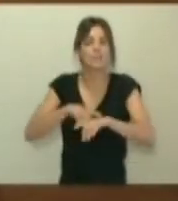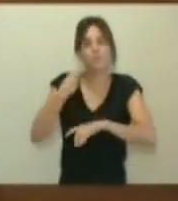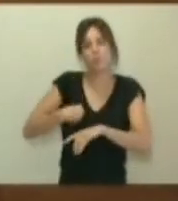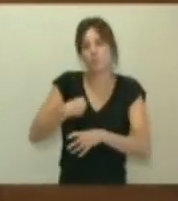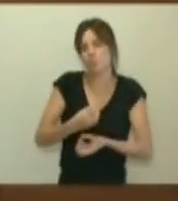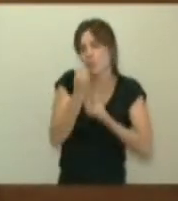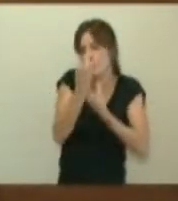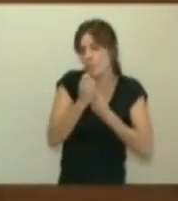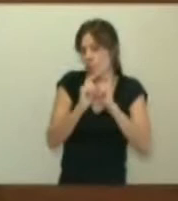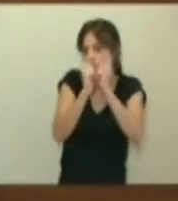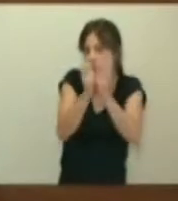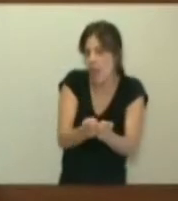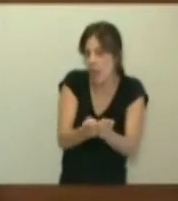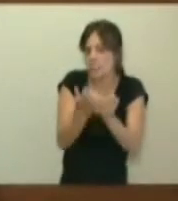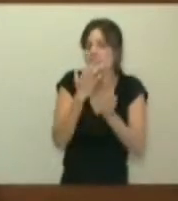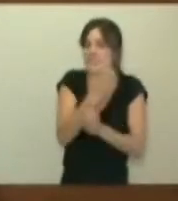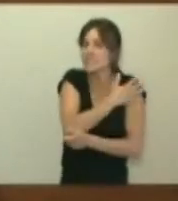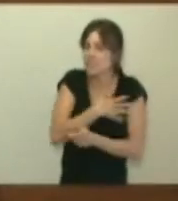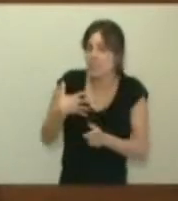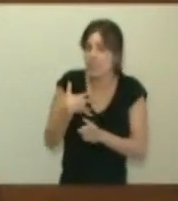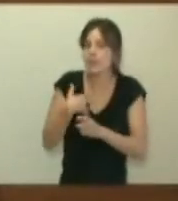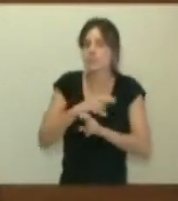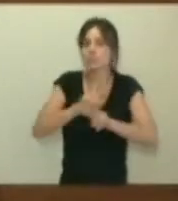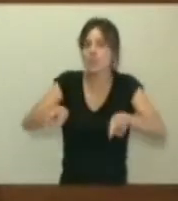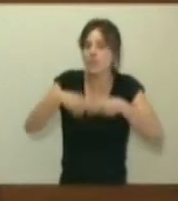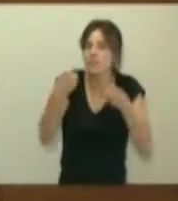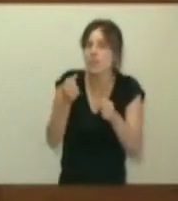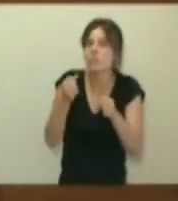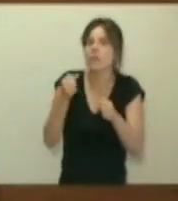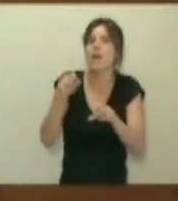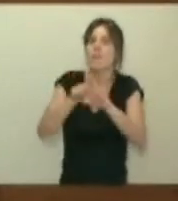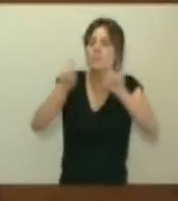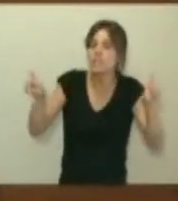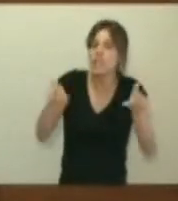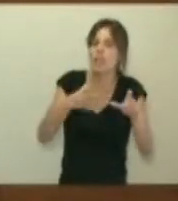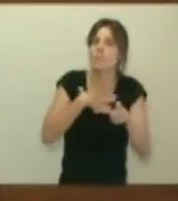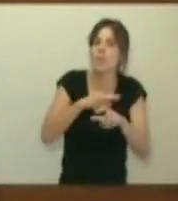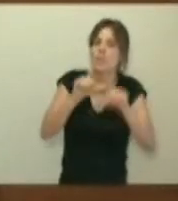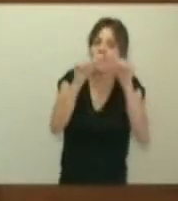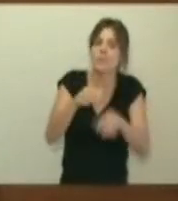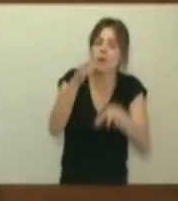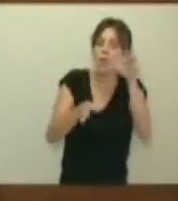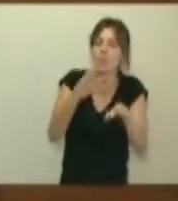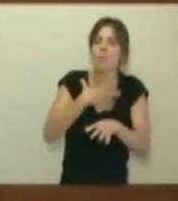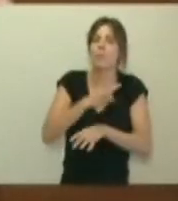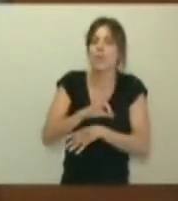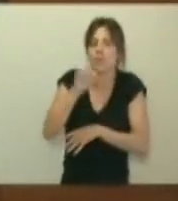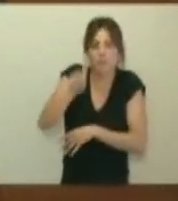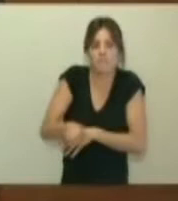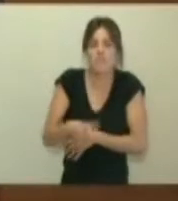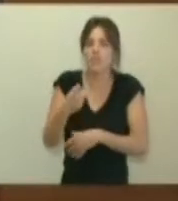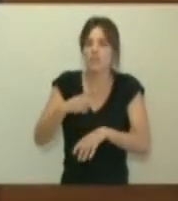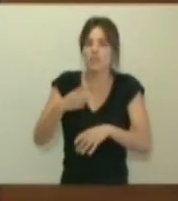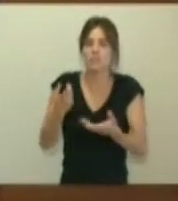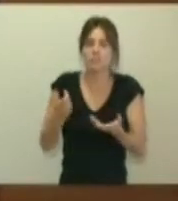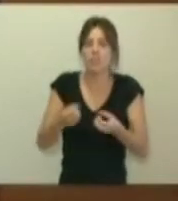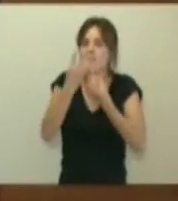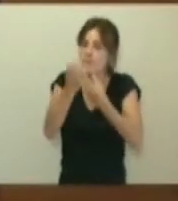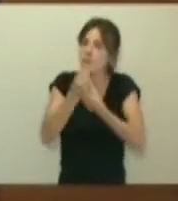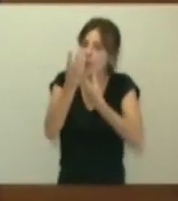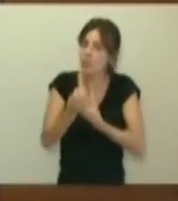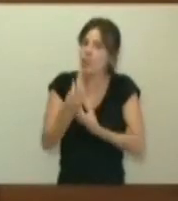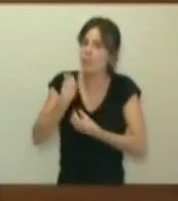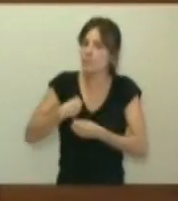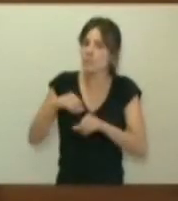cuando se pretende desarrollar una iniciativa empresarial de una determinada forma jurídica, se puede ofrecer perfectamente la información sobre esta otra